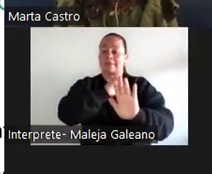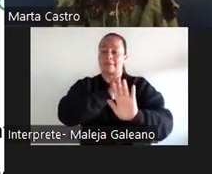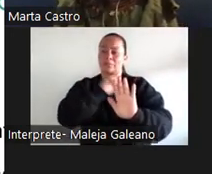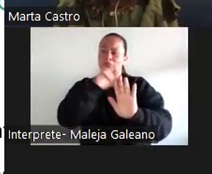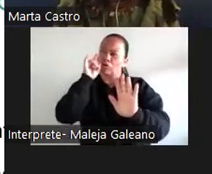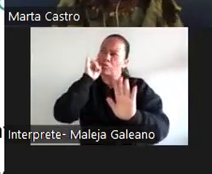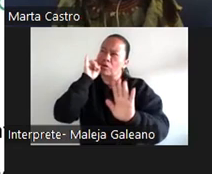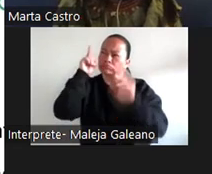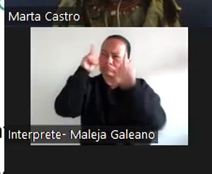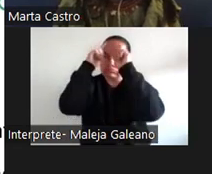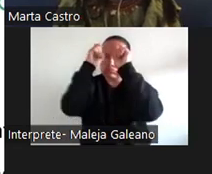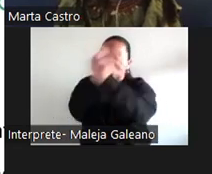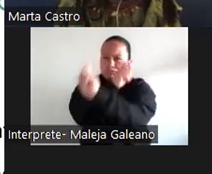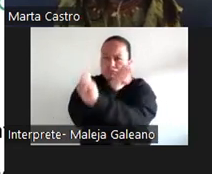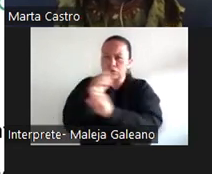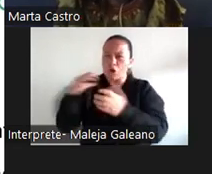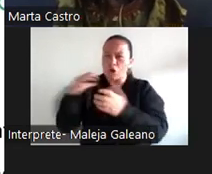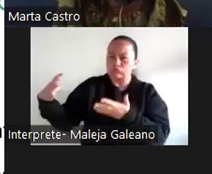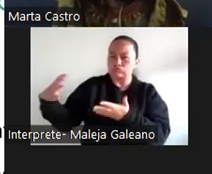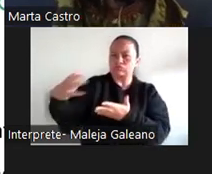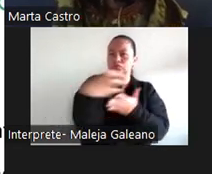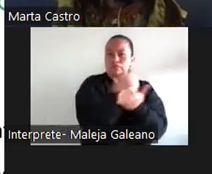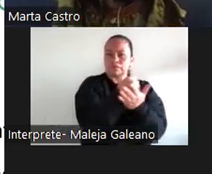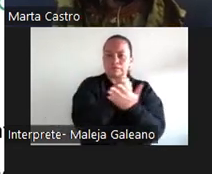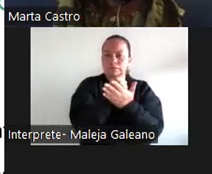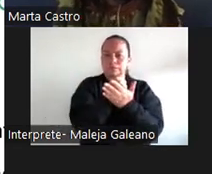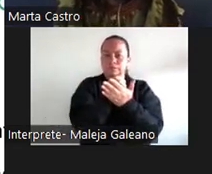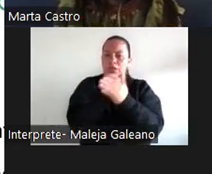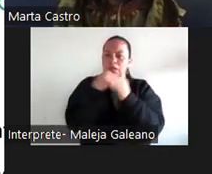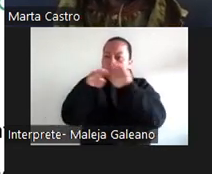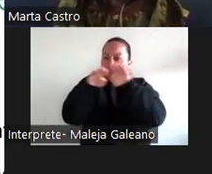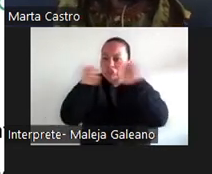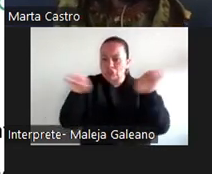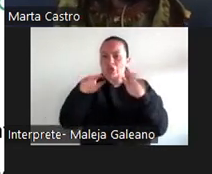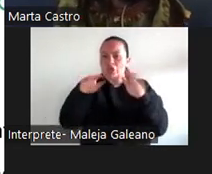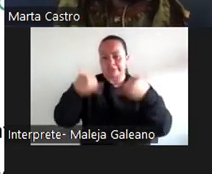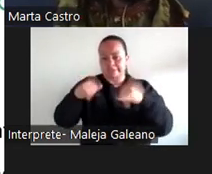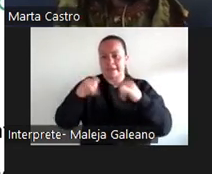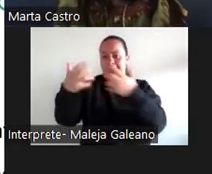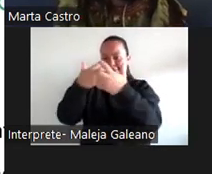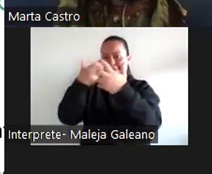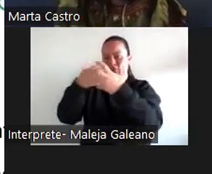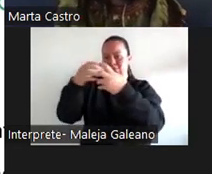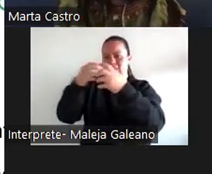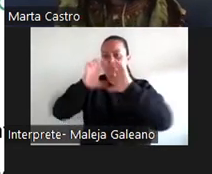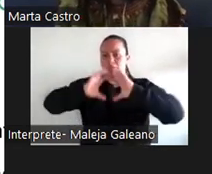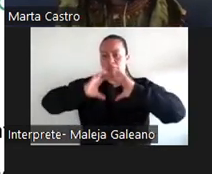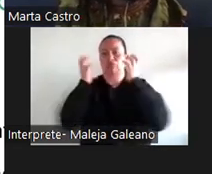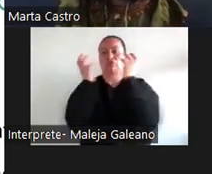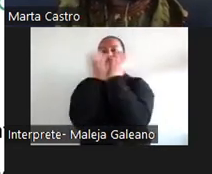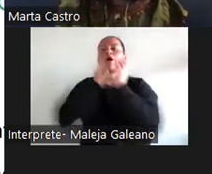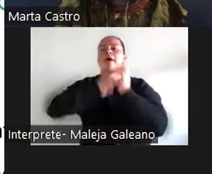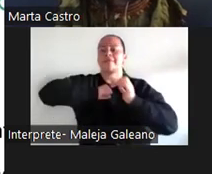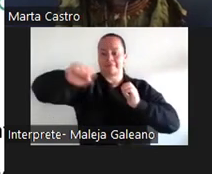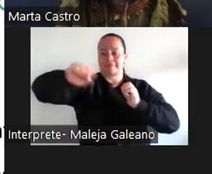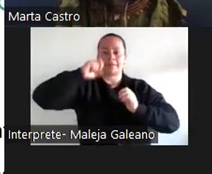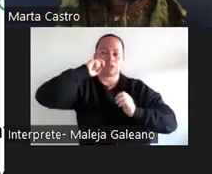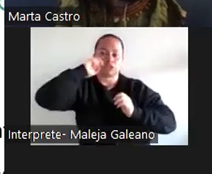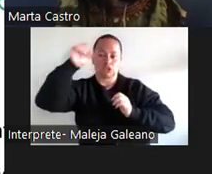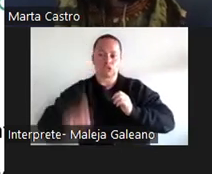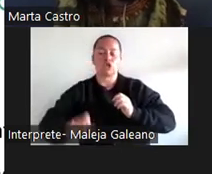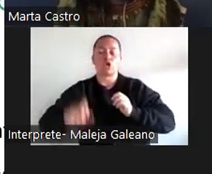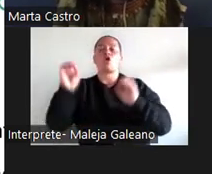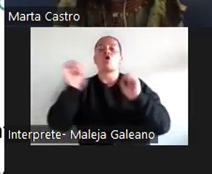contempla y se recoge los estándares que ya tenemos en tanto en el sistema Universal de Derechos Humanos como en el sistema